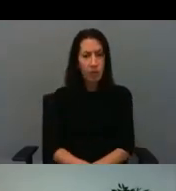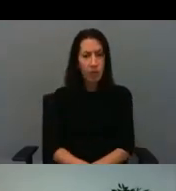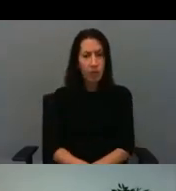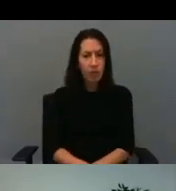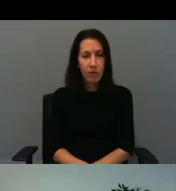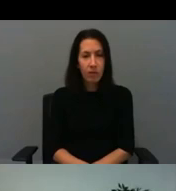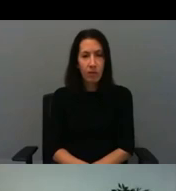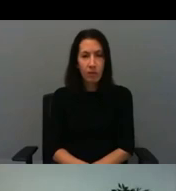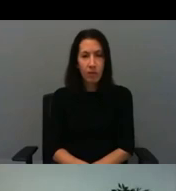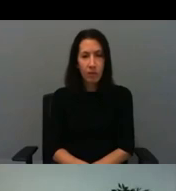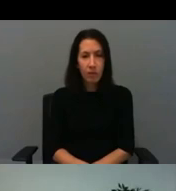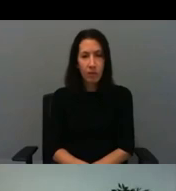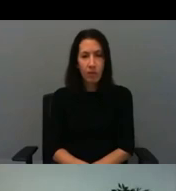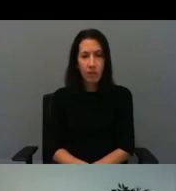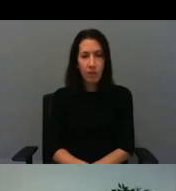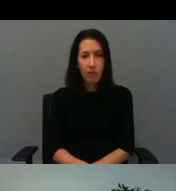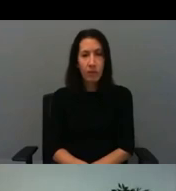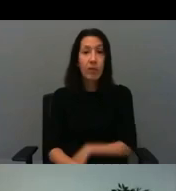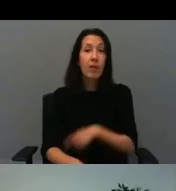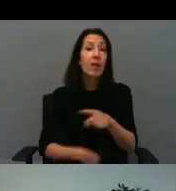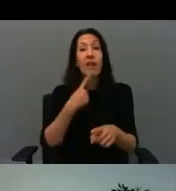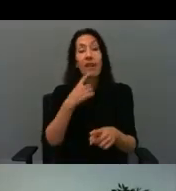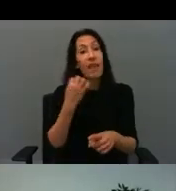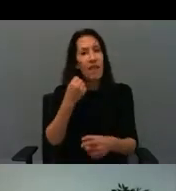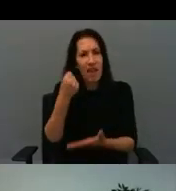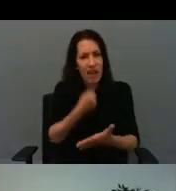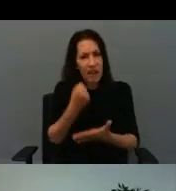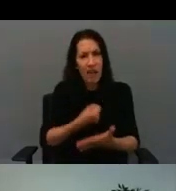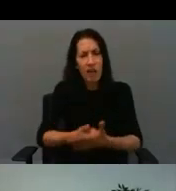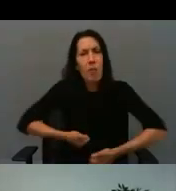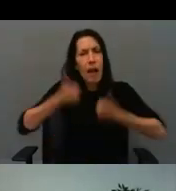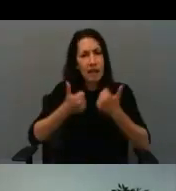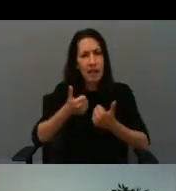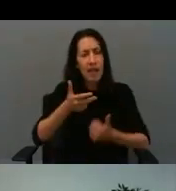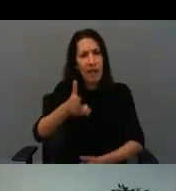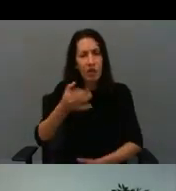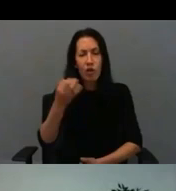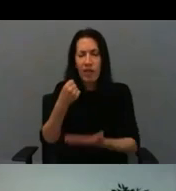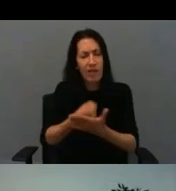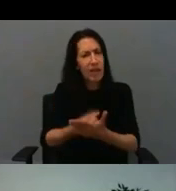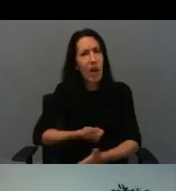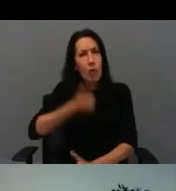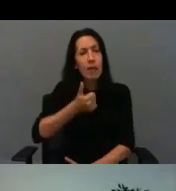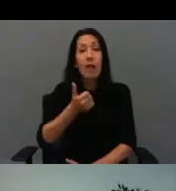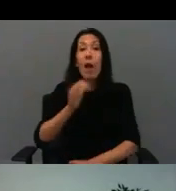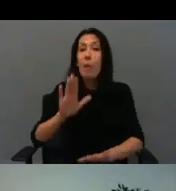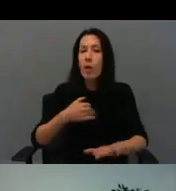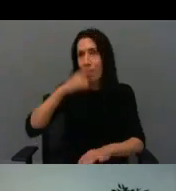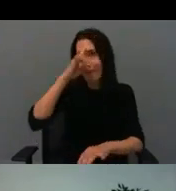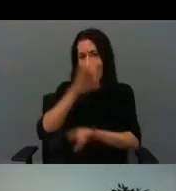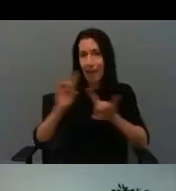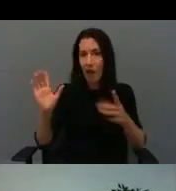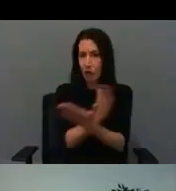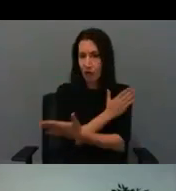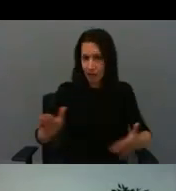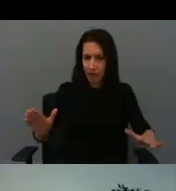reivindicarlos más. Hay que reivindicarlos más. Hay que reivindicarlos más, pero Luis, hay que diferenciar entre la